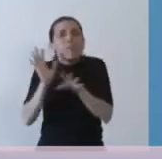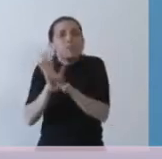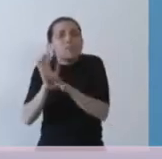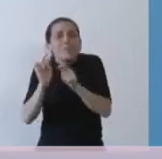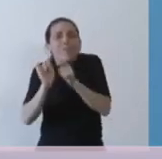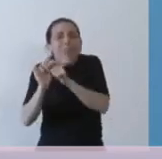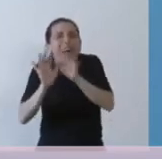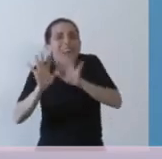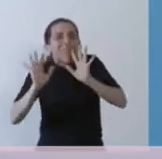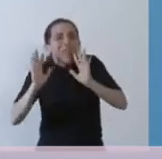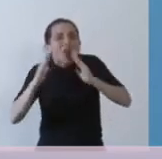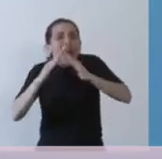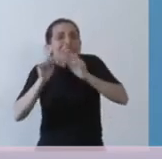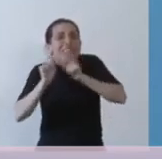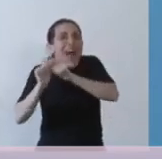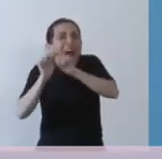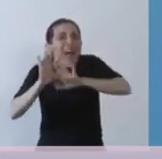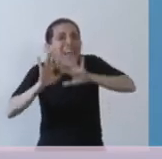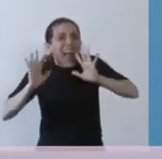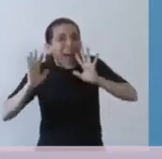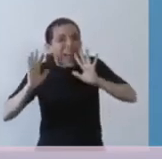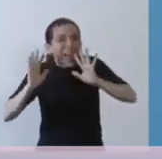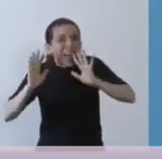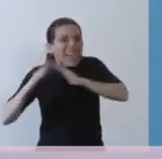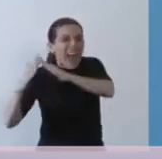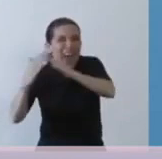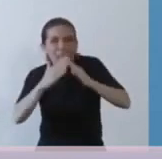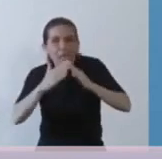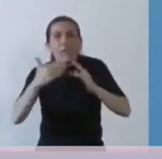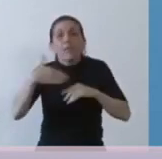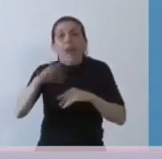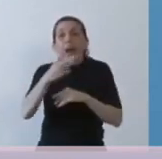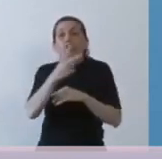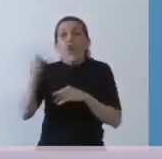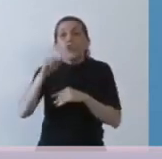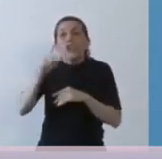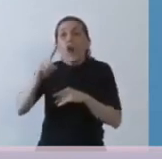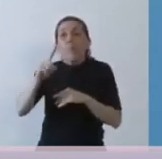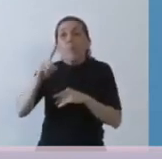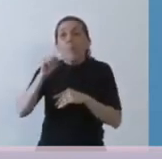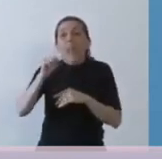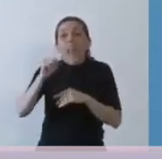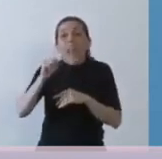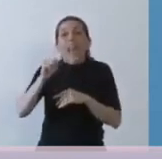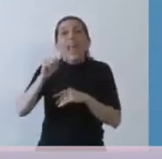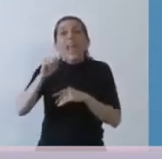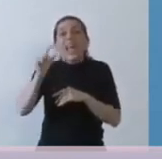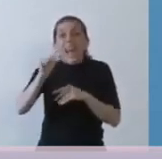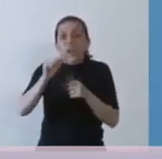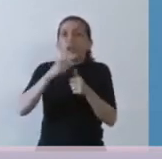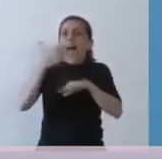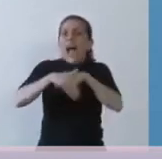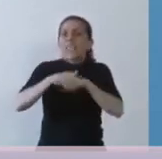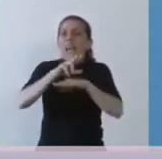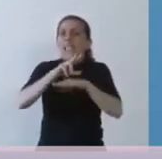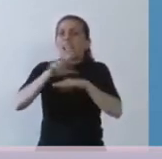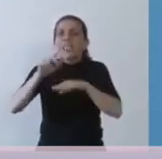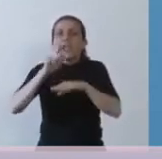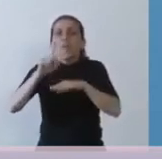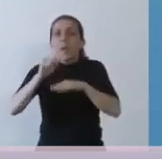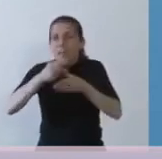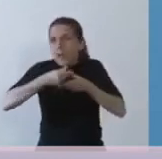mantenimiento de los hogares se van a lanzar 200,000 créditos de hasta 30,000 pesos cada uno y